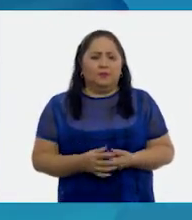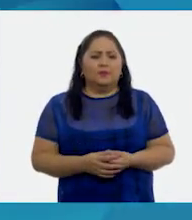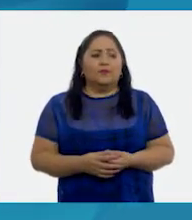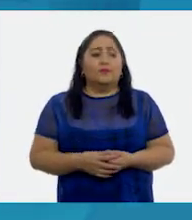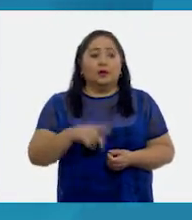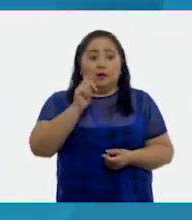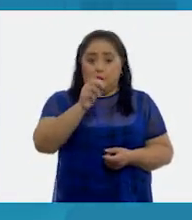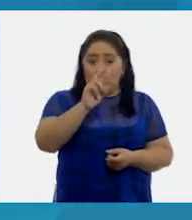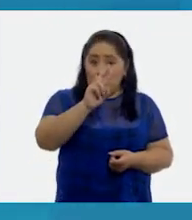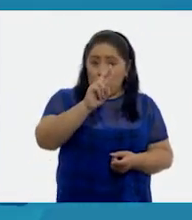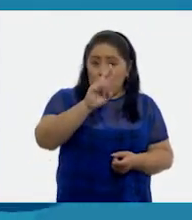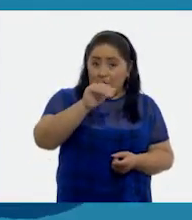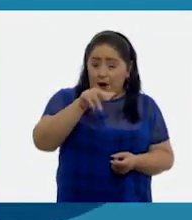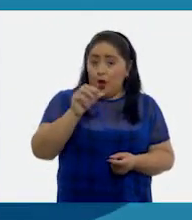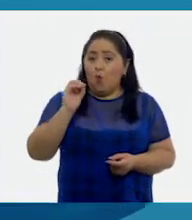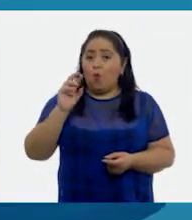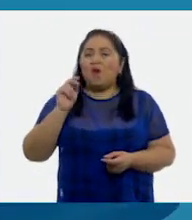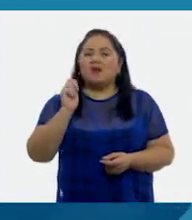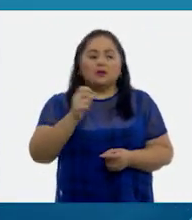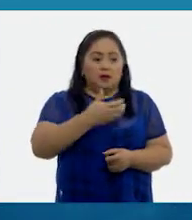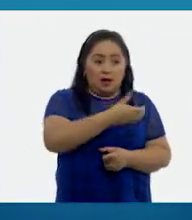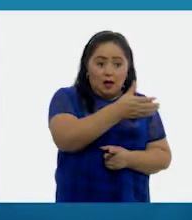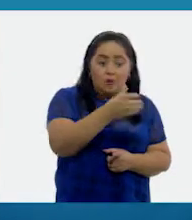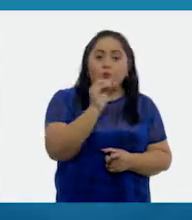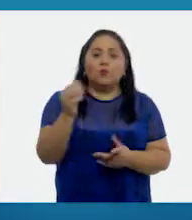¿Es urbana o rural?